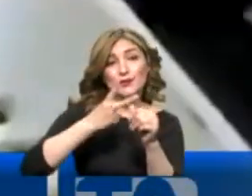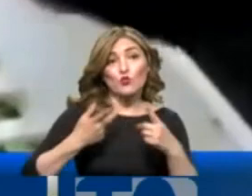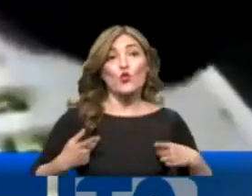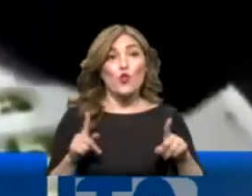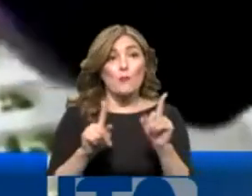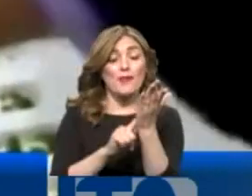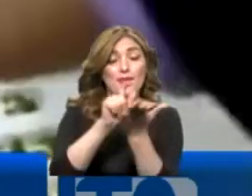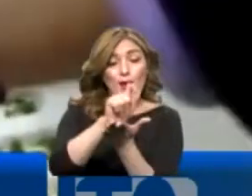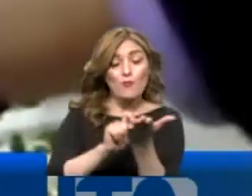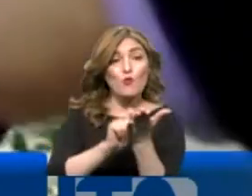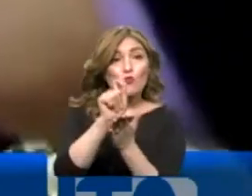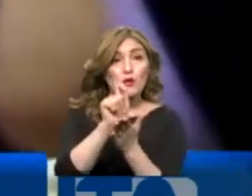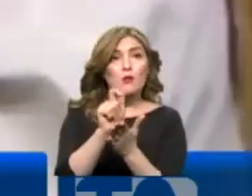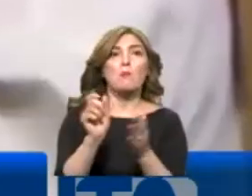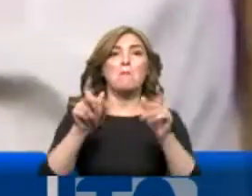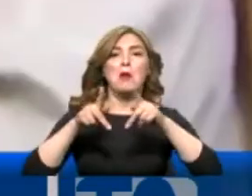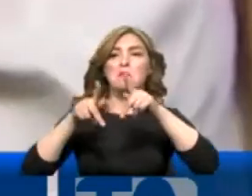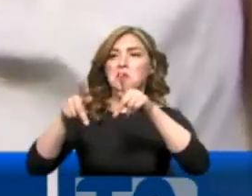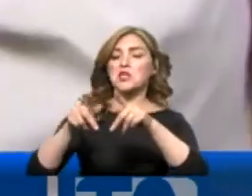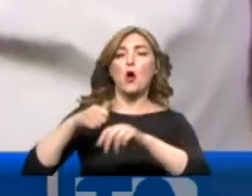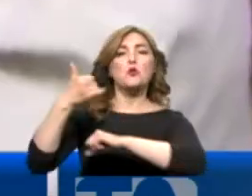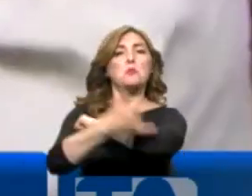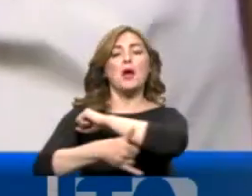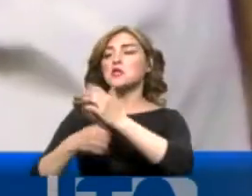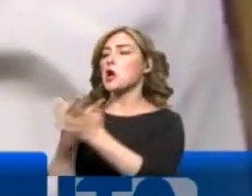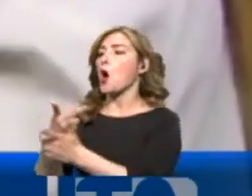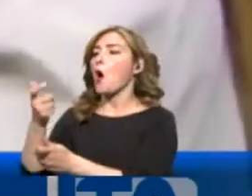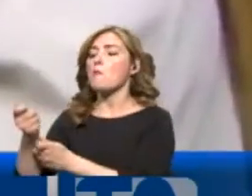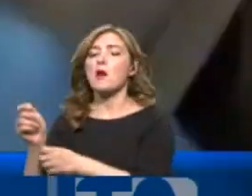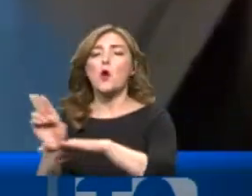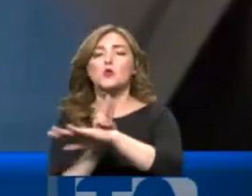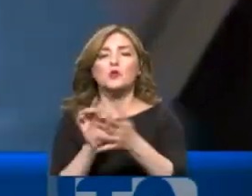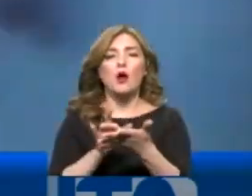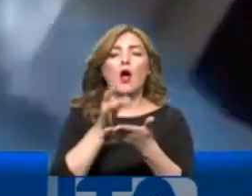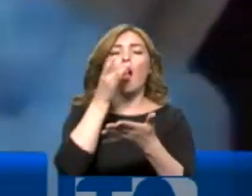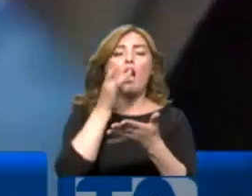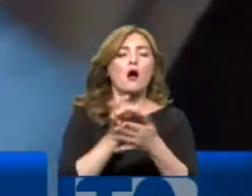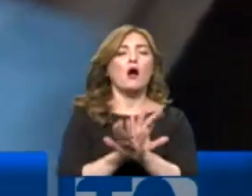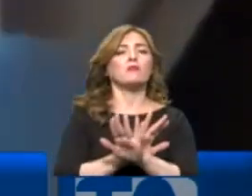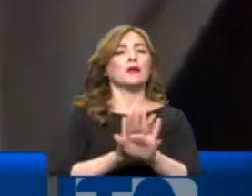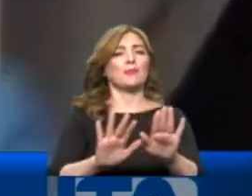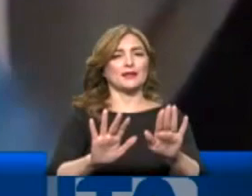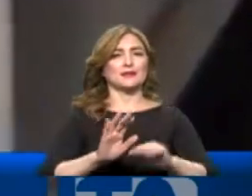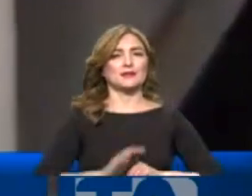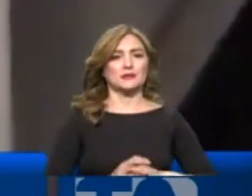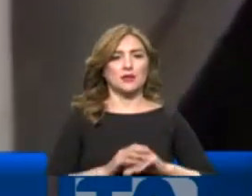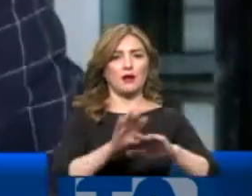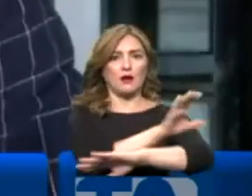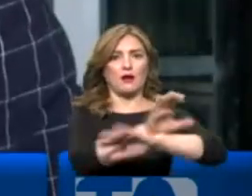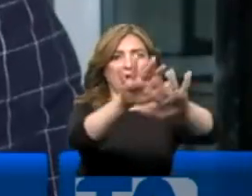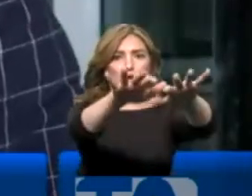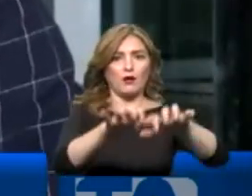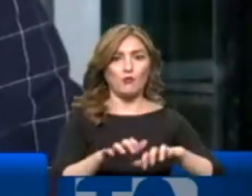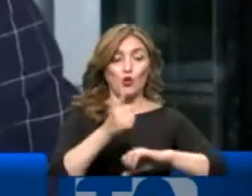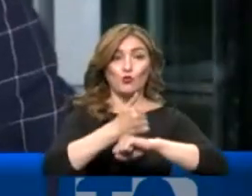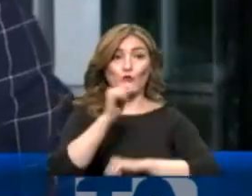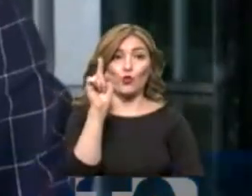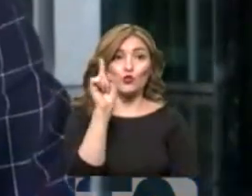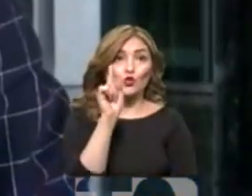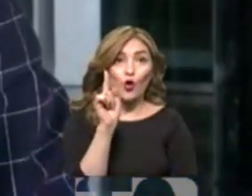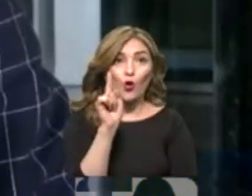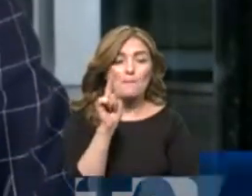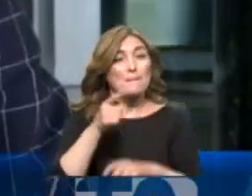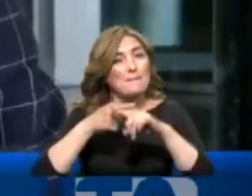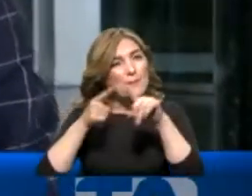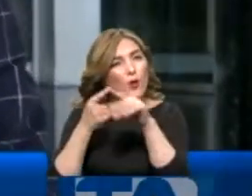permite únicamente la importación del cannabis para uso medicinal. No autoriza el cultivo de la planta. No obstante, una ley aprobada